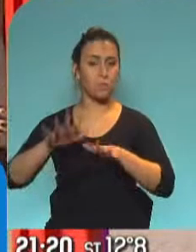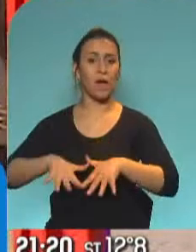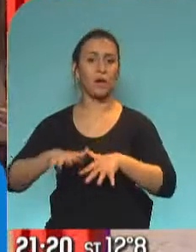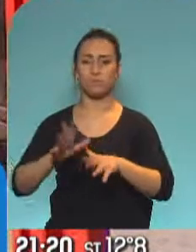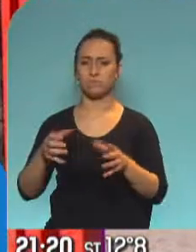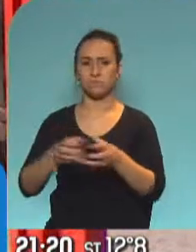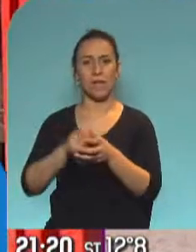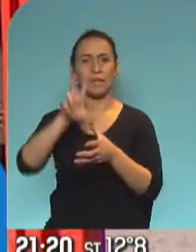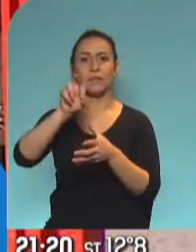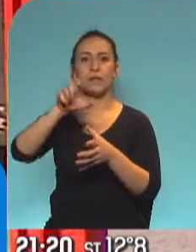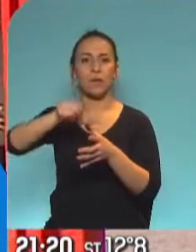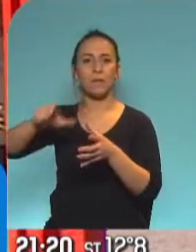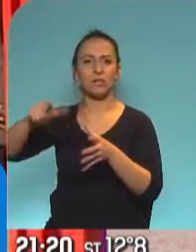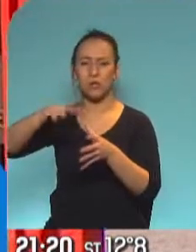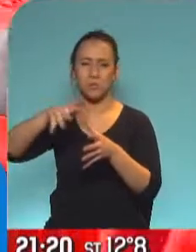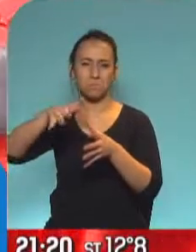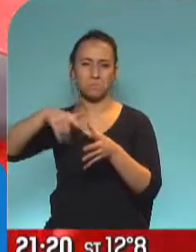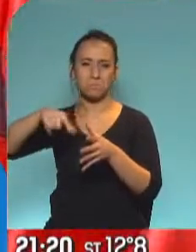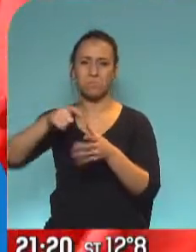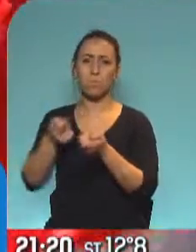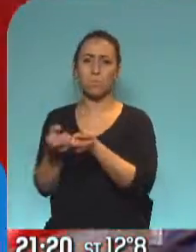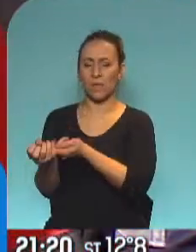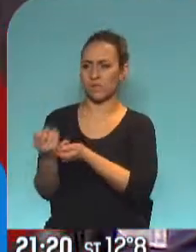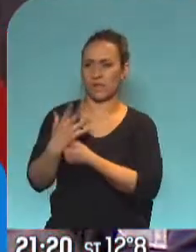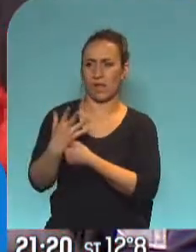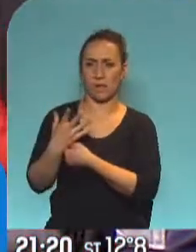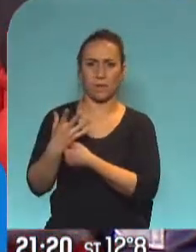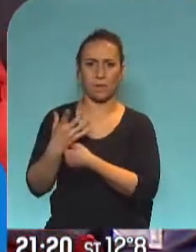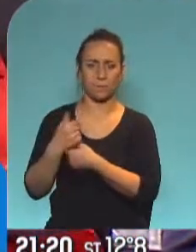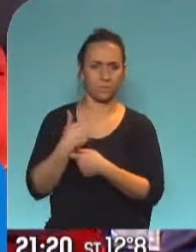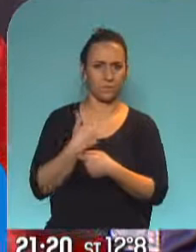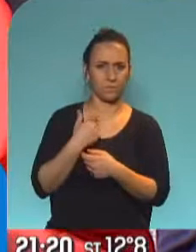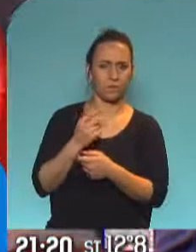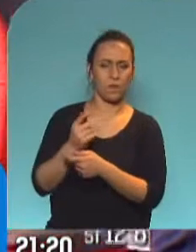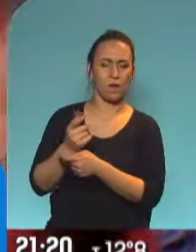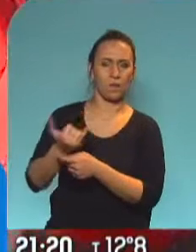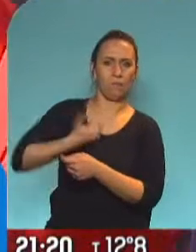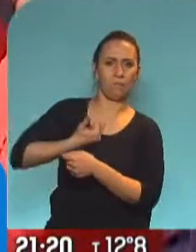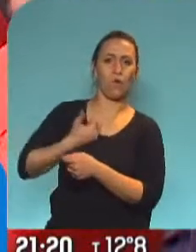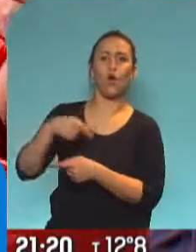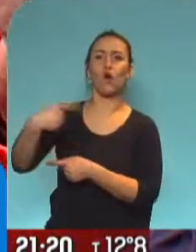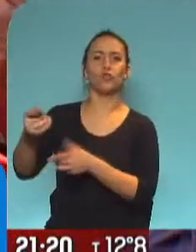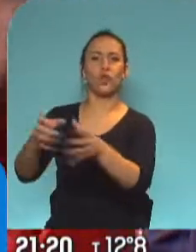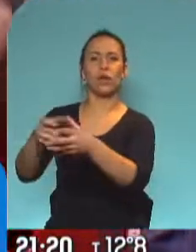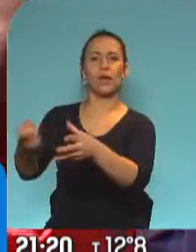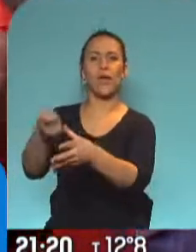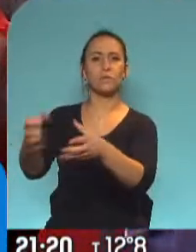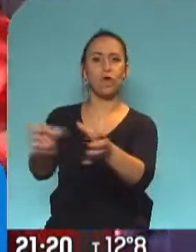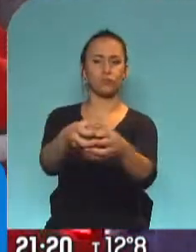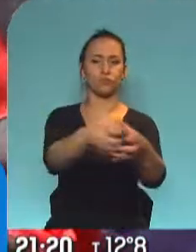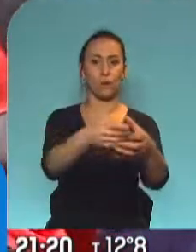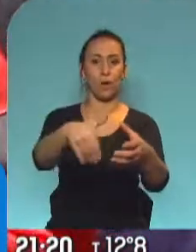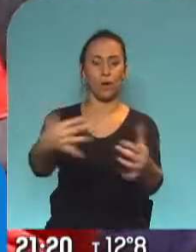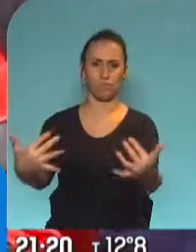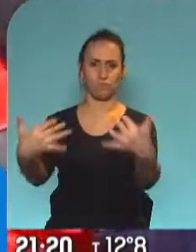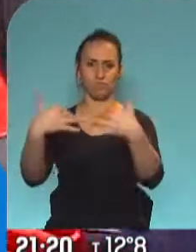30 personas, nos llegó un mensaje sabiendo que iban a ingresar los trabajadores de otros gremios, sobre todo guincheros